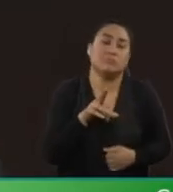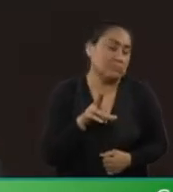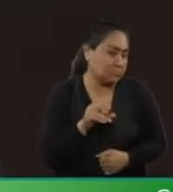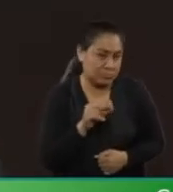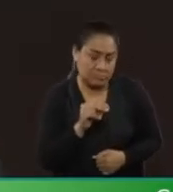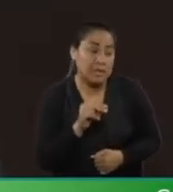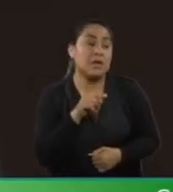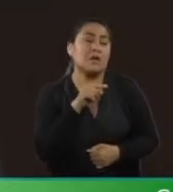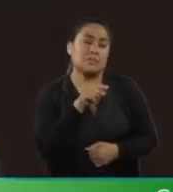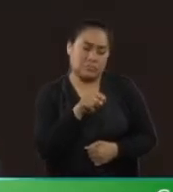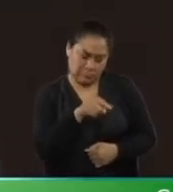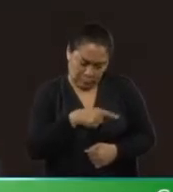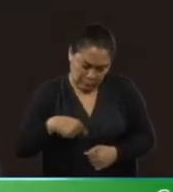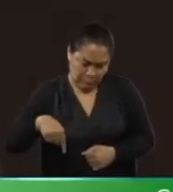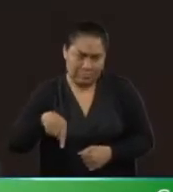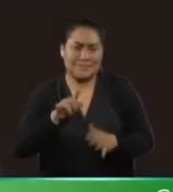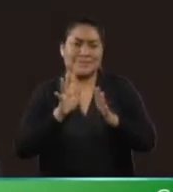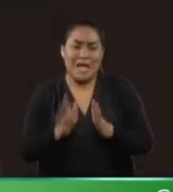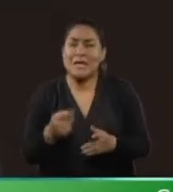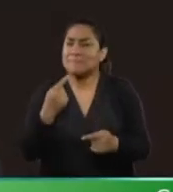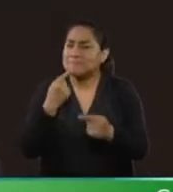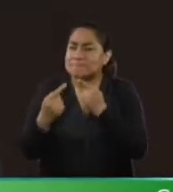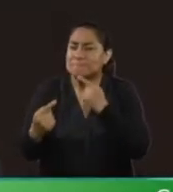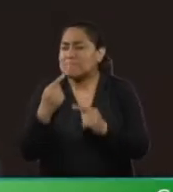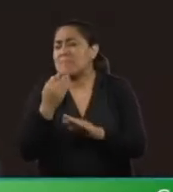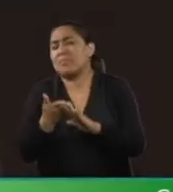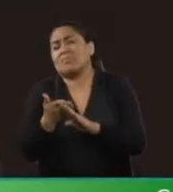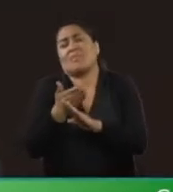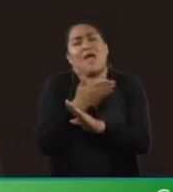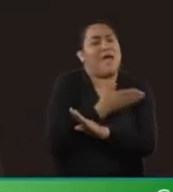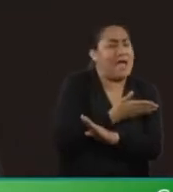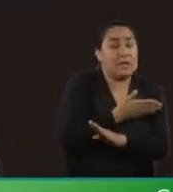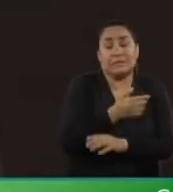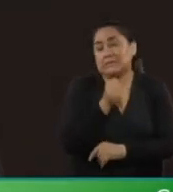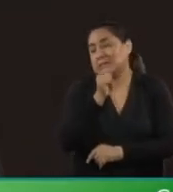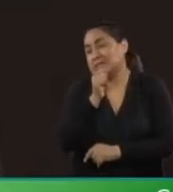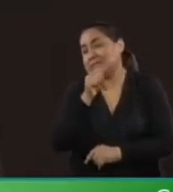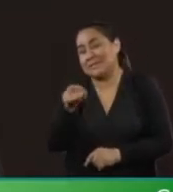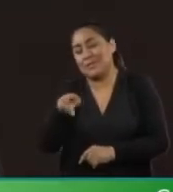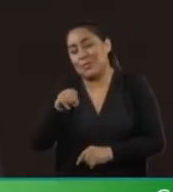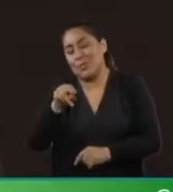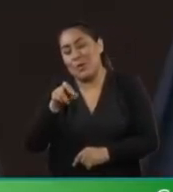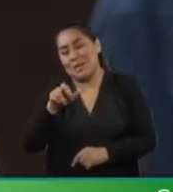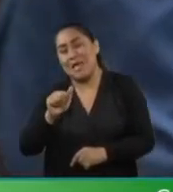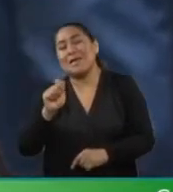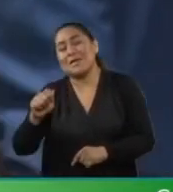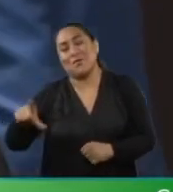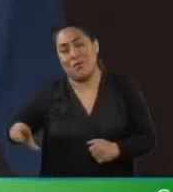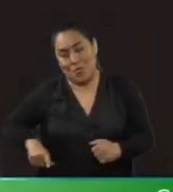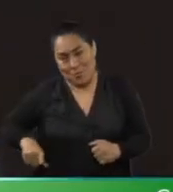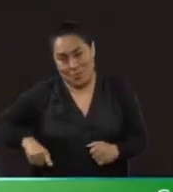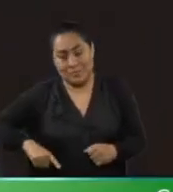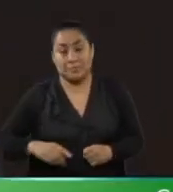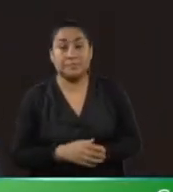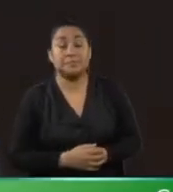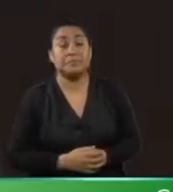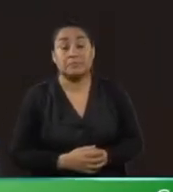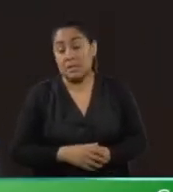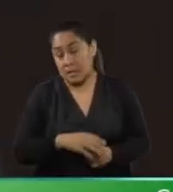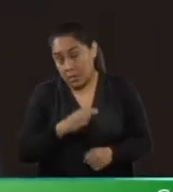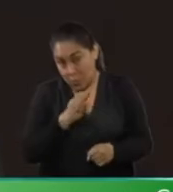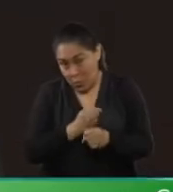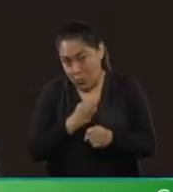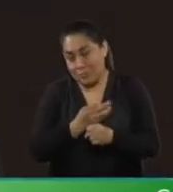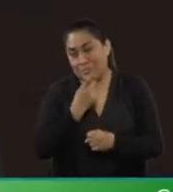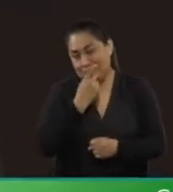sido parte de nuestra agenda desde antes de que Morena llegara a gobernar. De hecho, no sobra decir